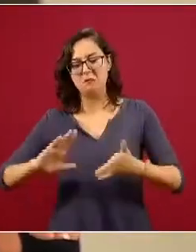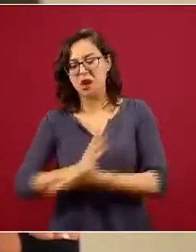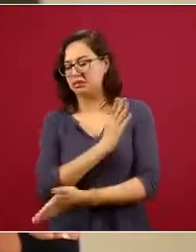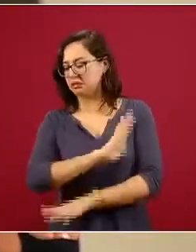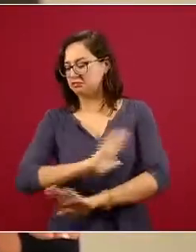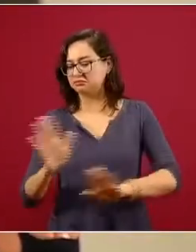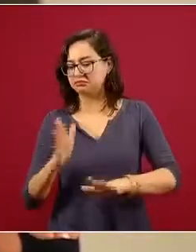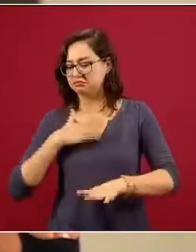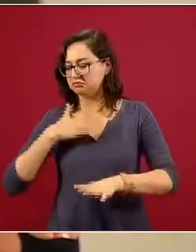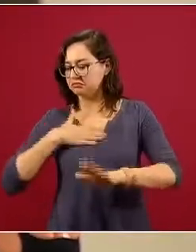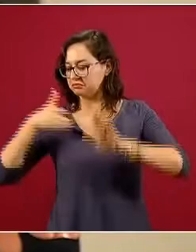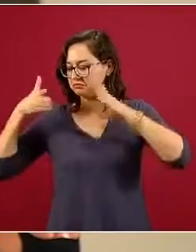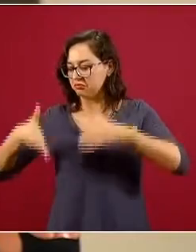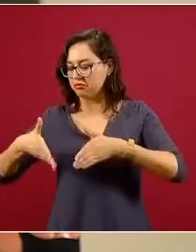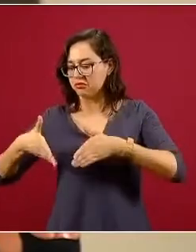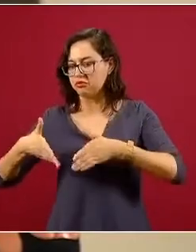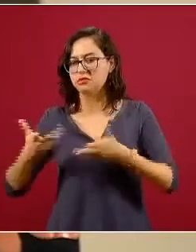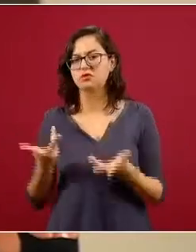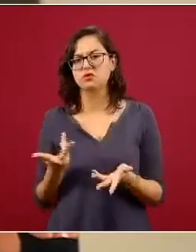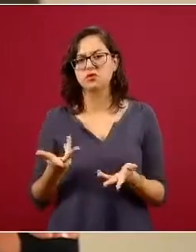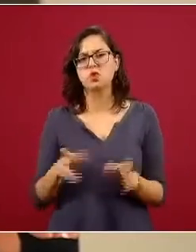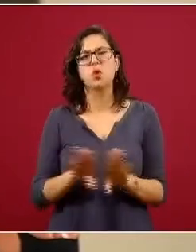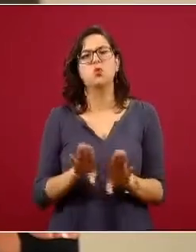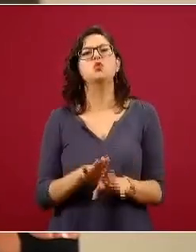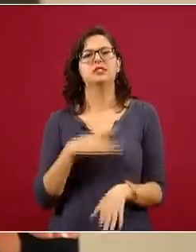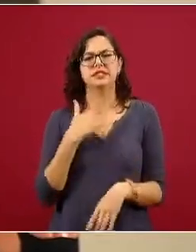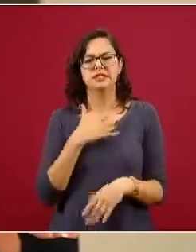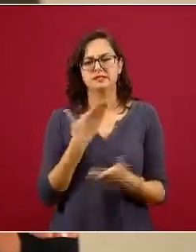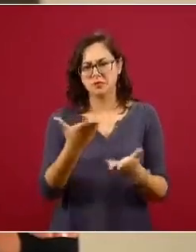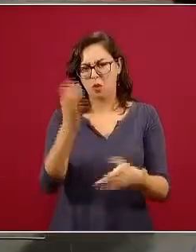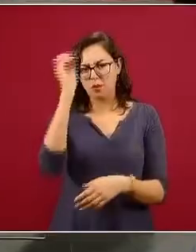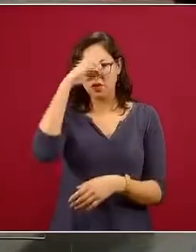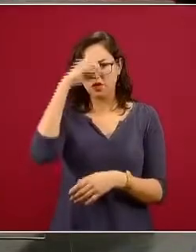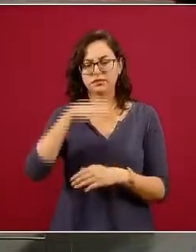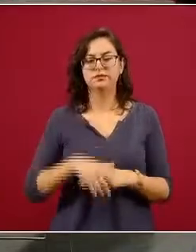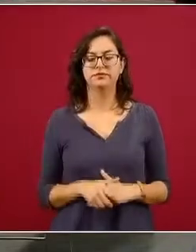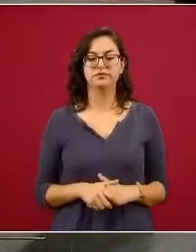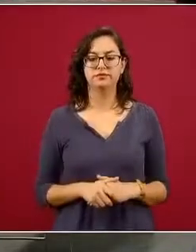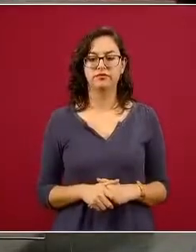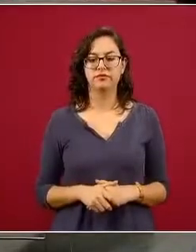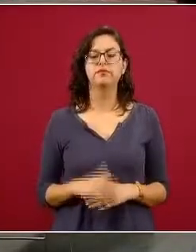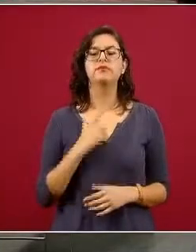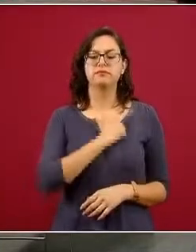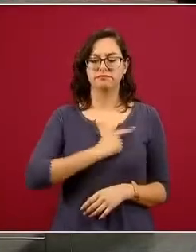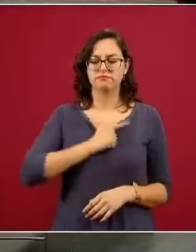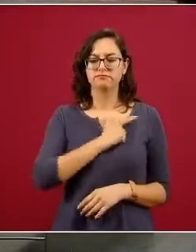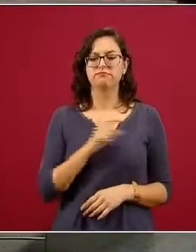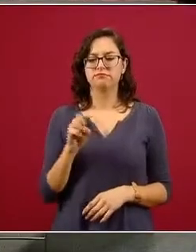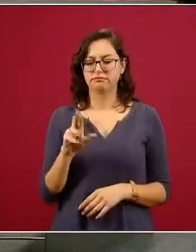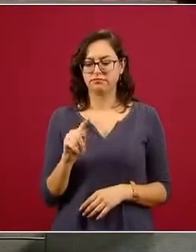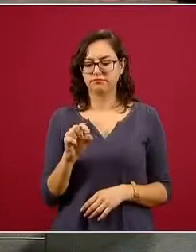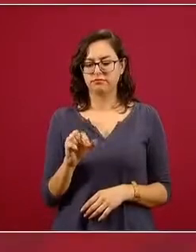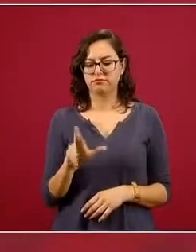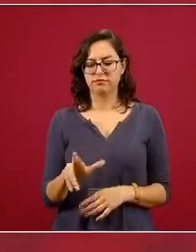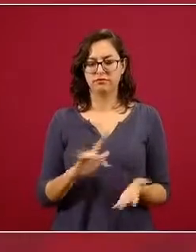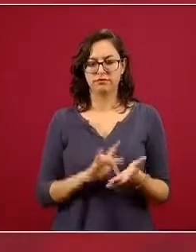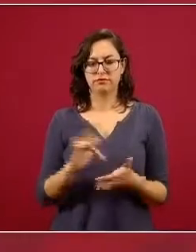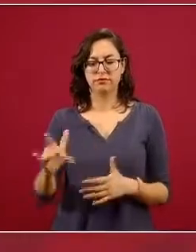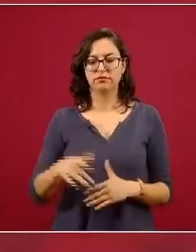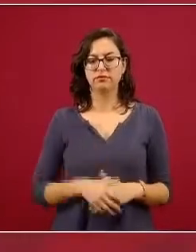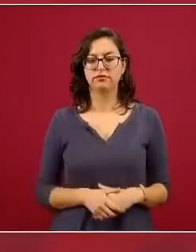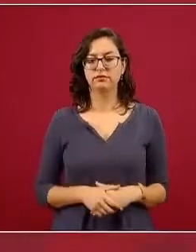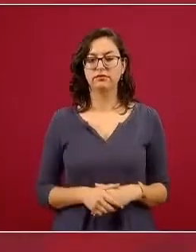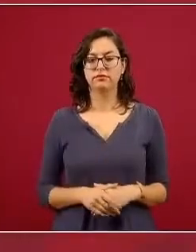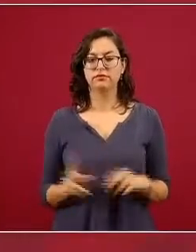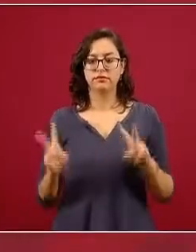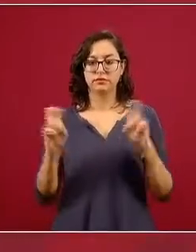trabajo, pues haciendo un lado a la federación? Me gustaría saber su opinión, por favor. Con mucho gusto, Víctor, gracias por la pregunta. Respecto